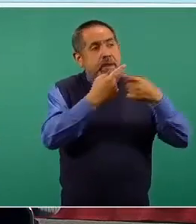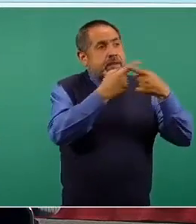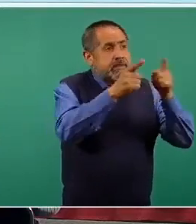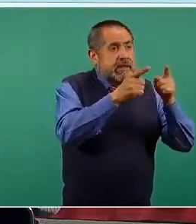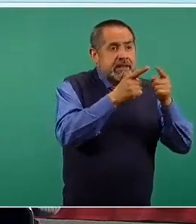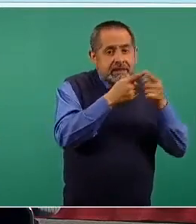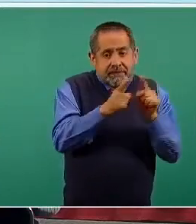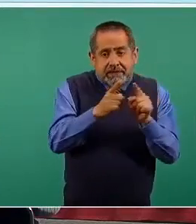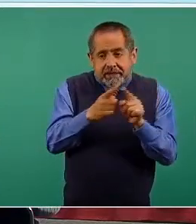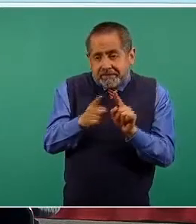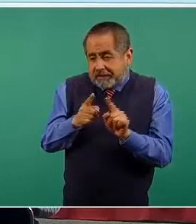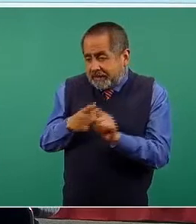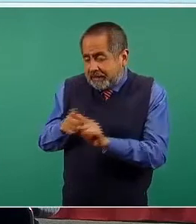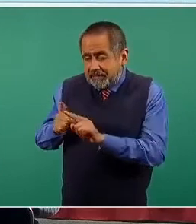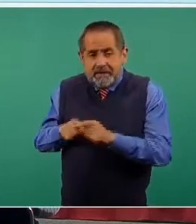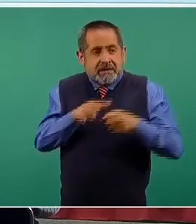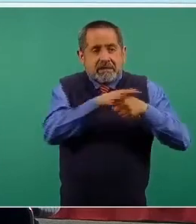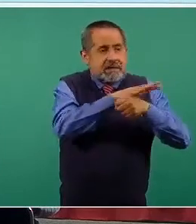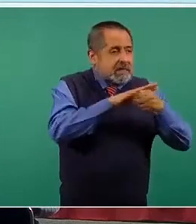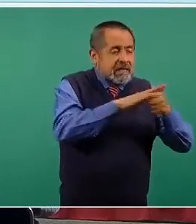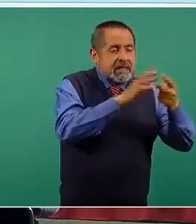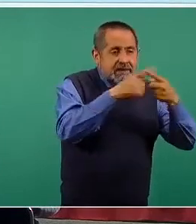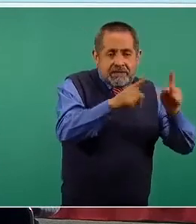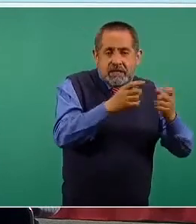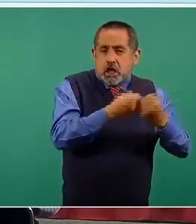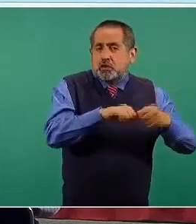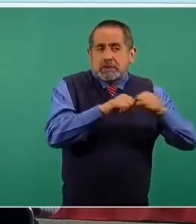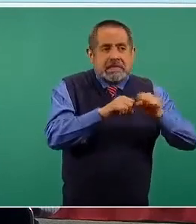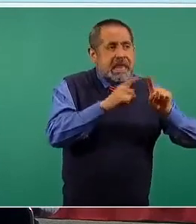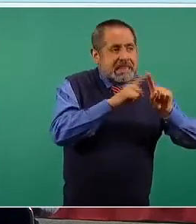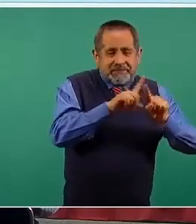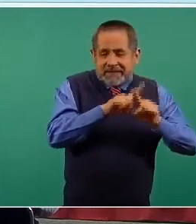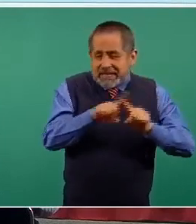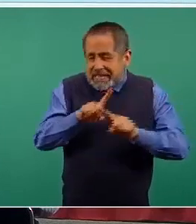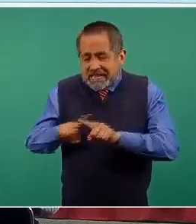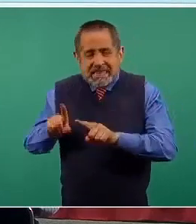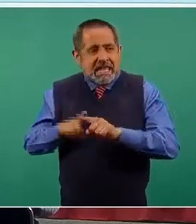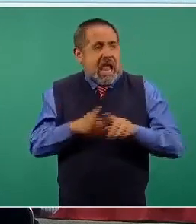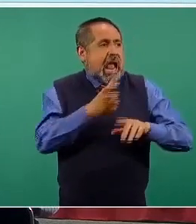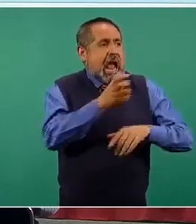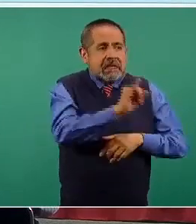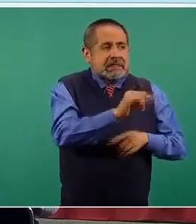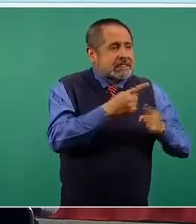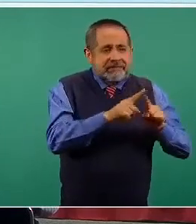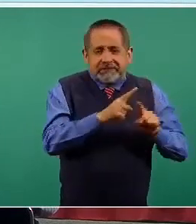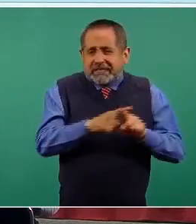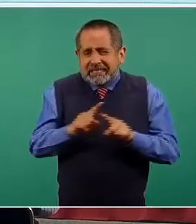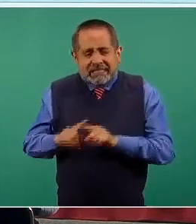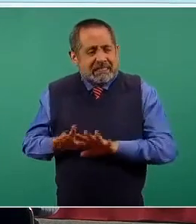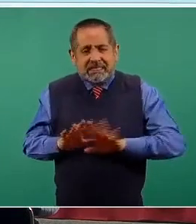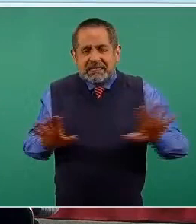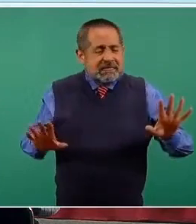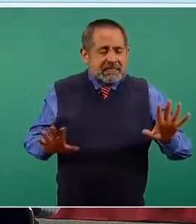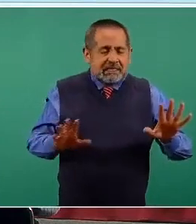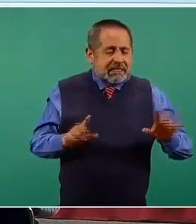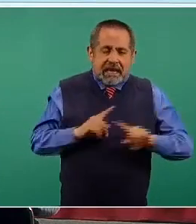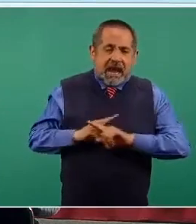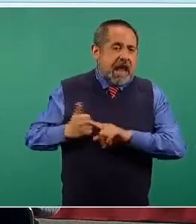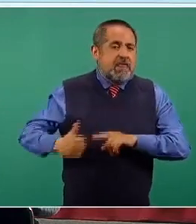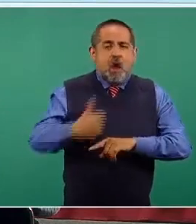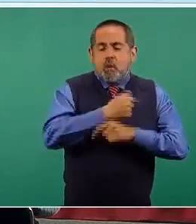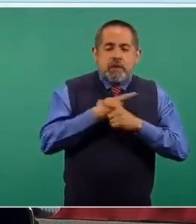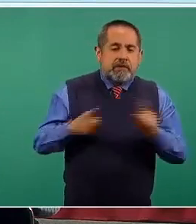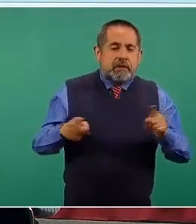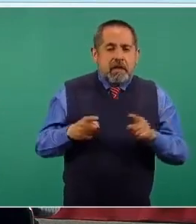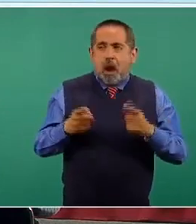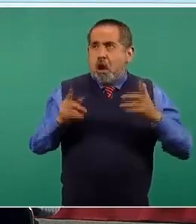diferente, tiene determinantes sociales diferentes y tiene un comportamiento también diferente. Cuando hacemos un cúmulo y tenemos